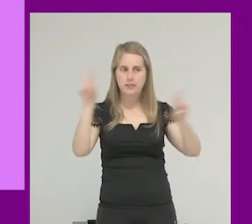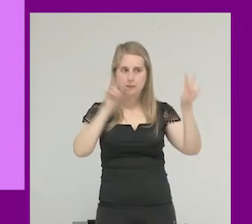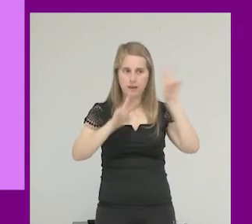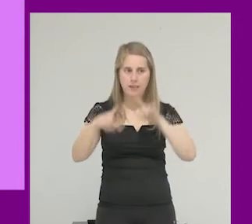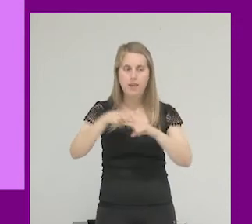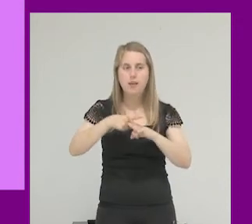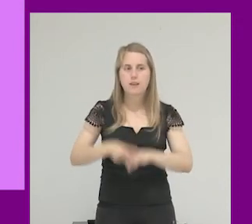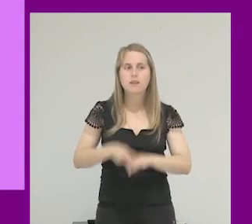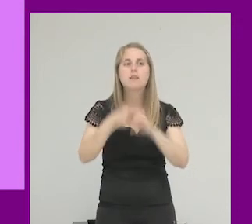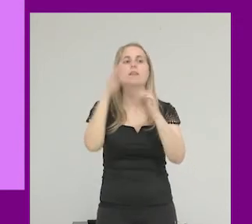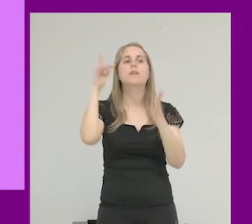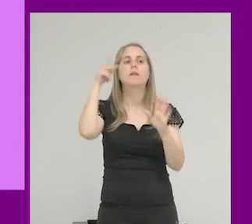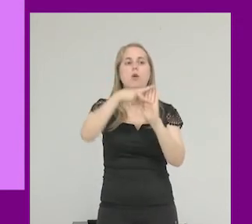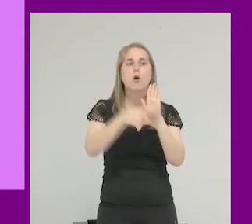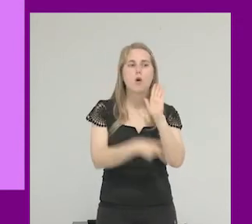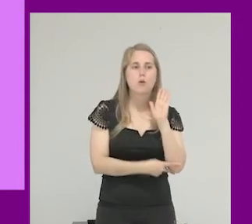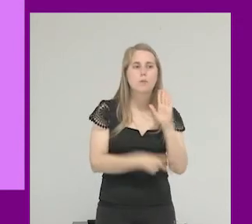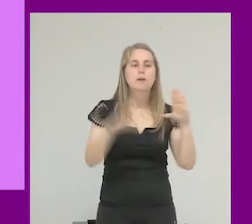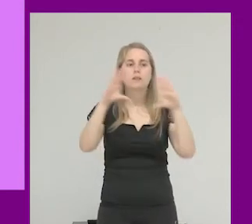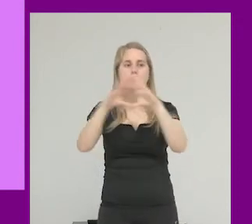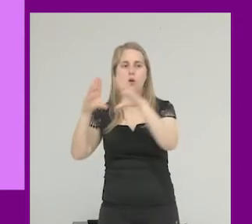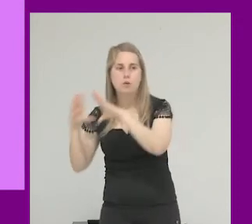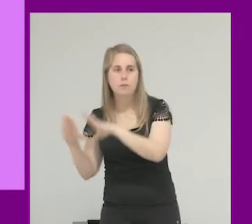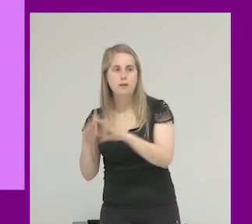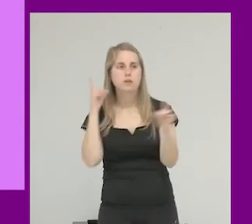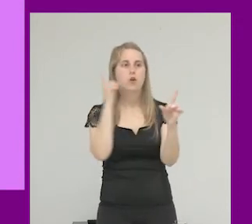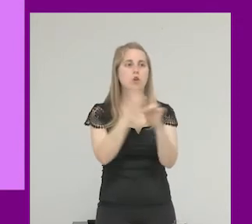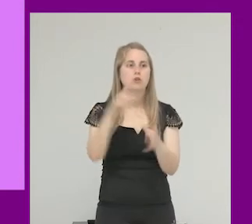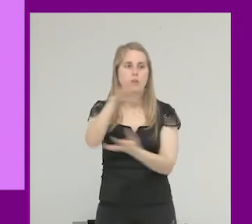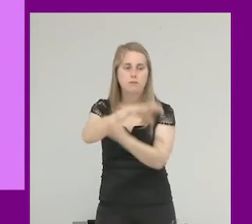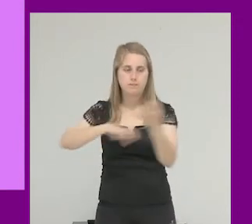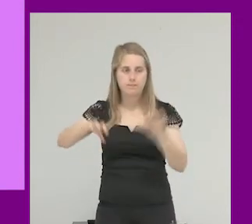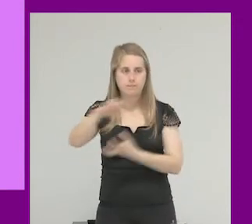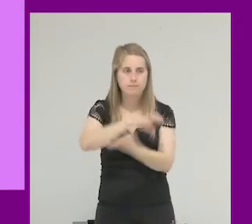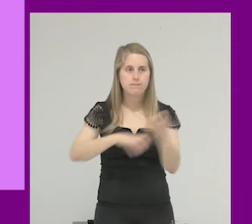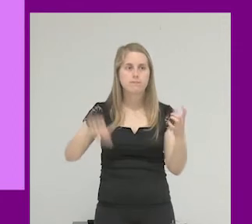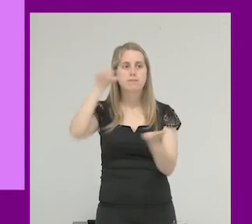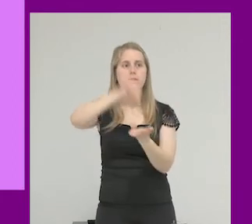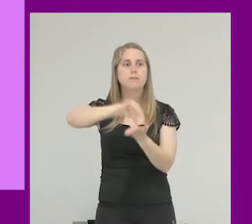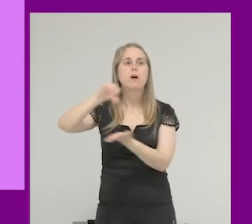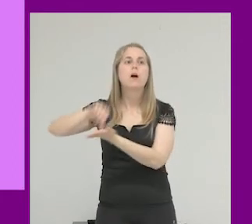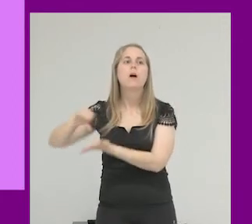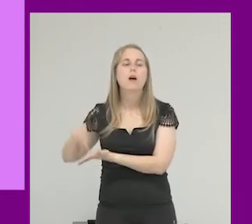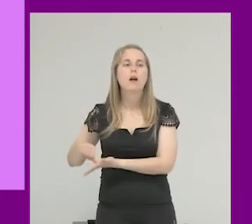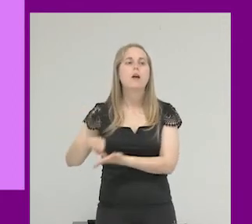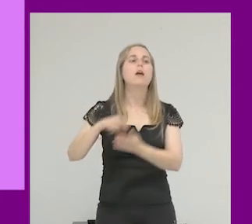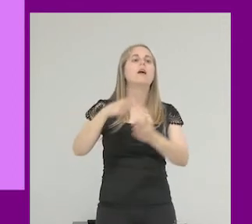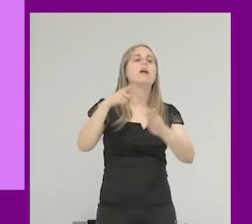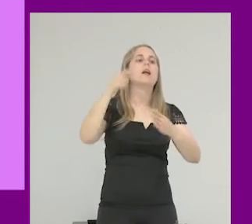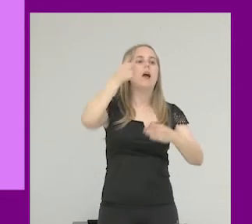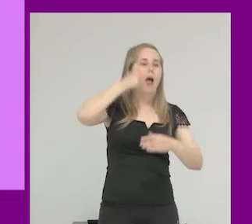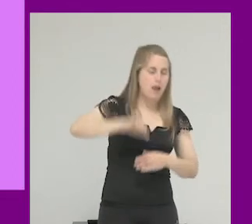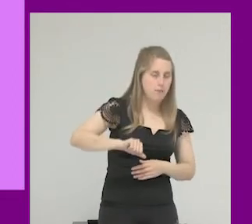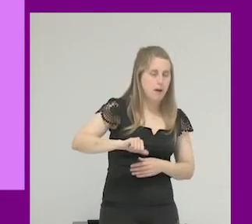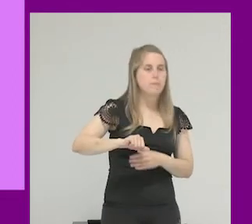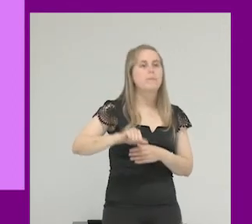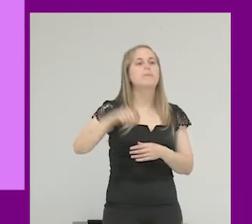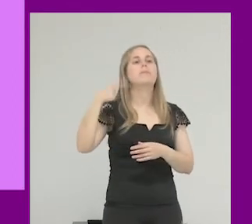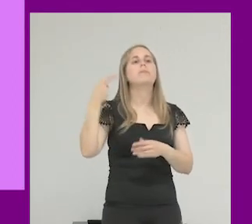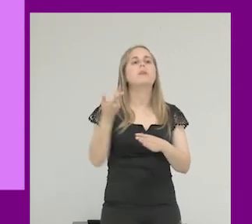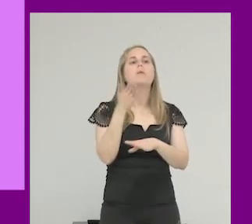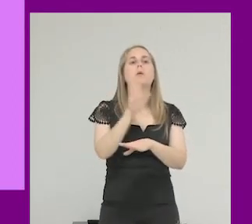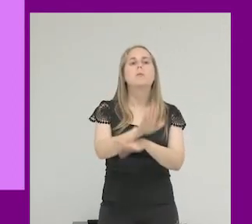empoderamiento feminista para hacer frente a las violencias sexistas en el municipio de Vitoria-Gasteiz y en Álava, se proponen las